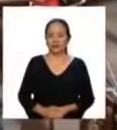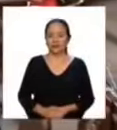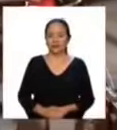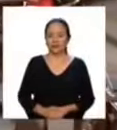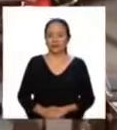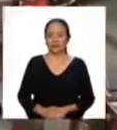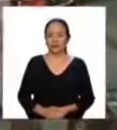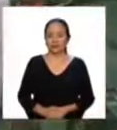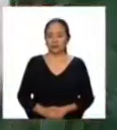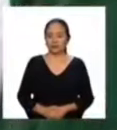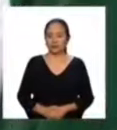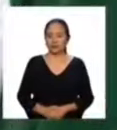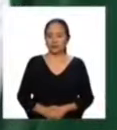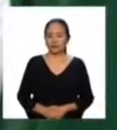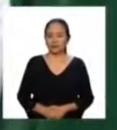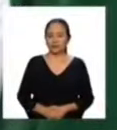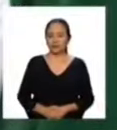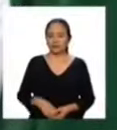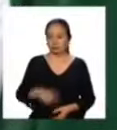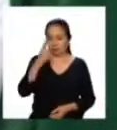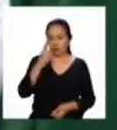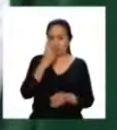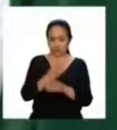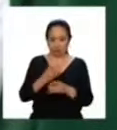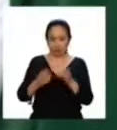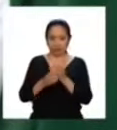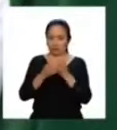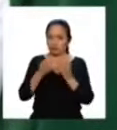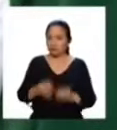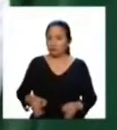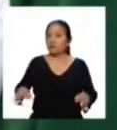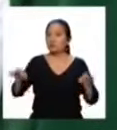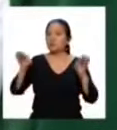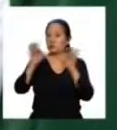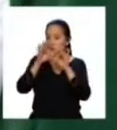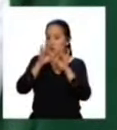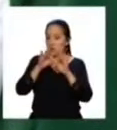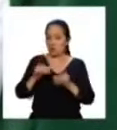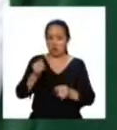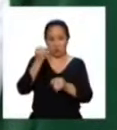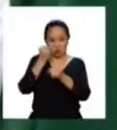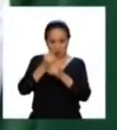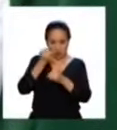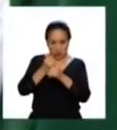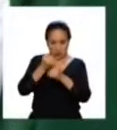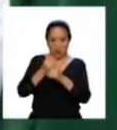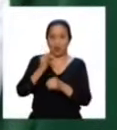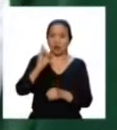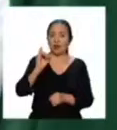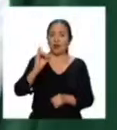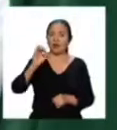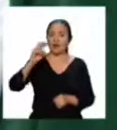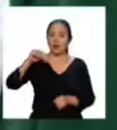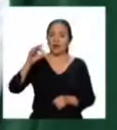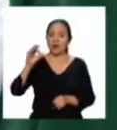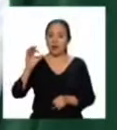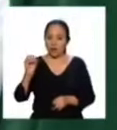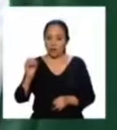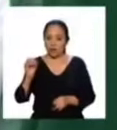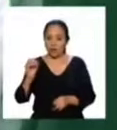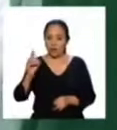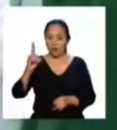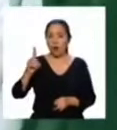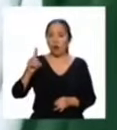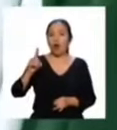Destaco también que el Instituto de Acceso a la Información Pública, el INFO Ciudad de México, otorgó a